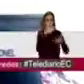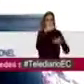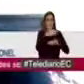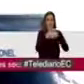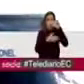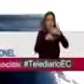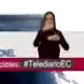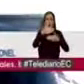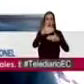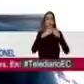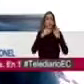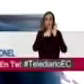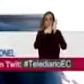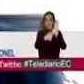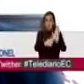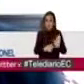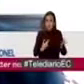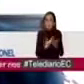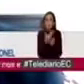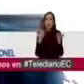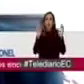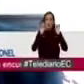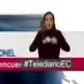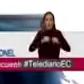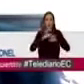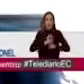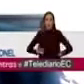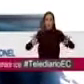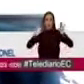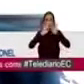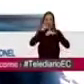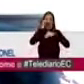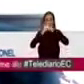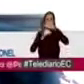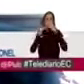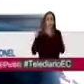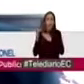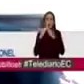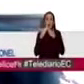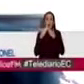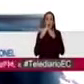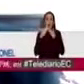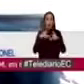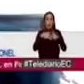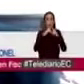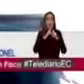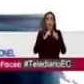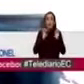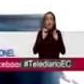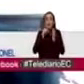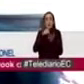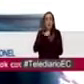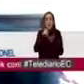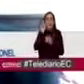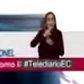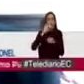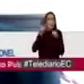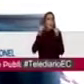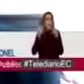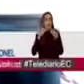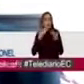se muestre claramente cuál es el valor que se le ha acreditado como un título de crédito, ¿no es cierto?, como un título